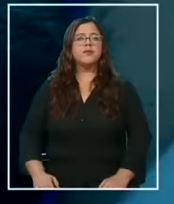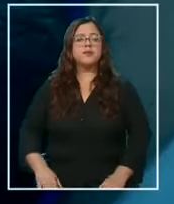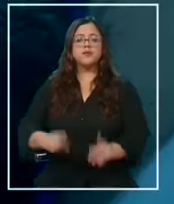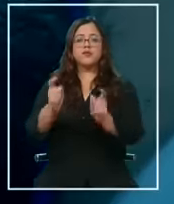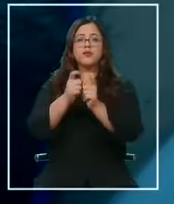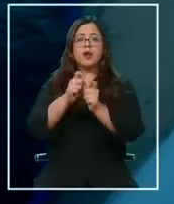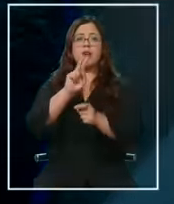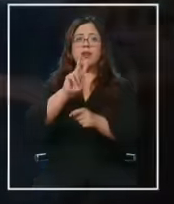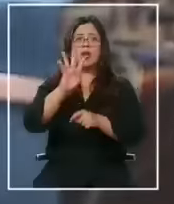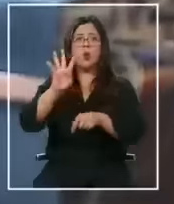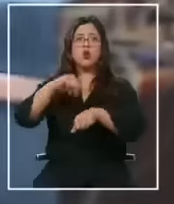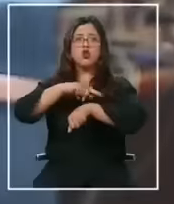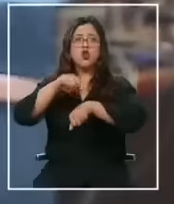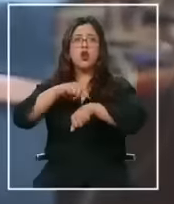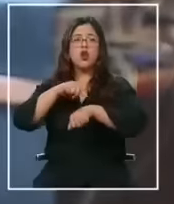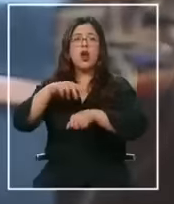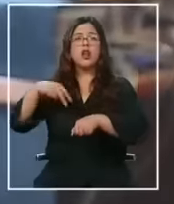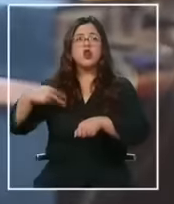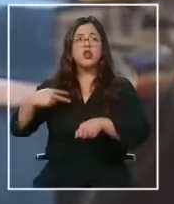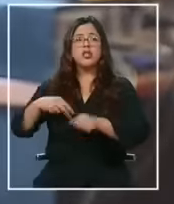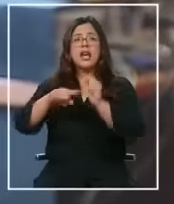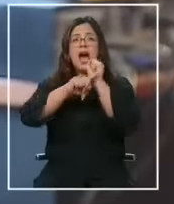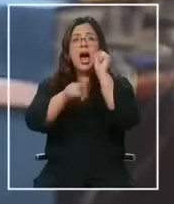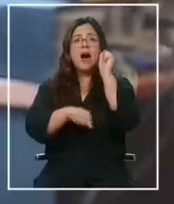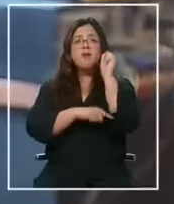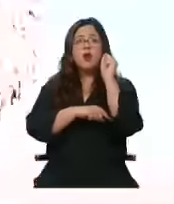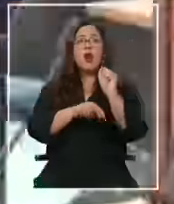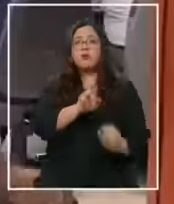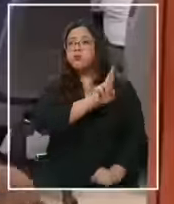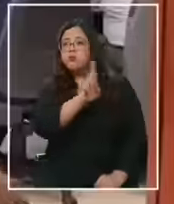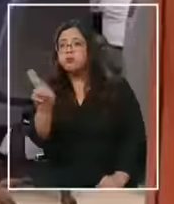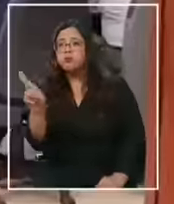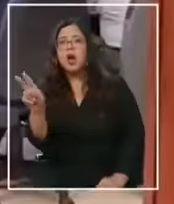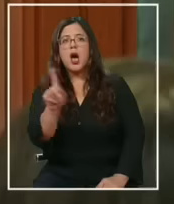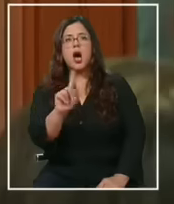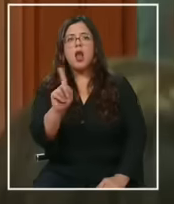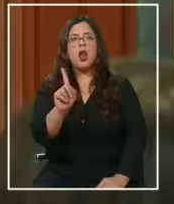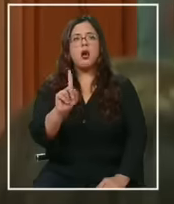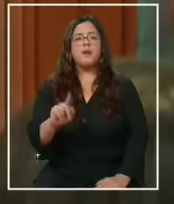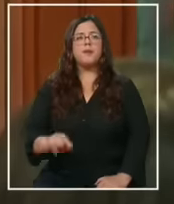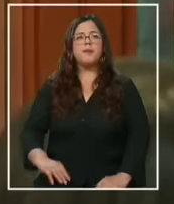Contactado por 24 horas, el abogado declinó dar una entrevista.